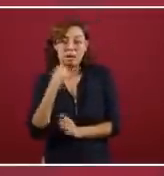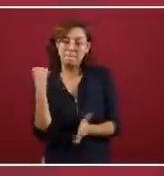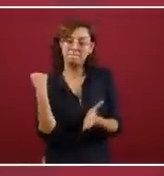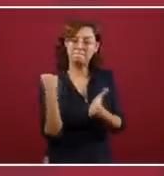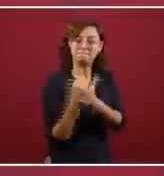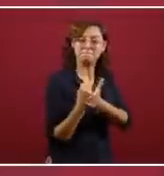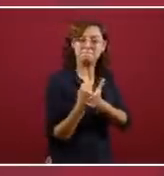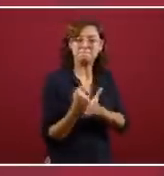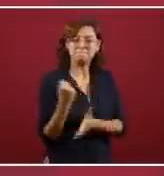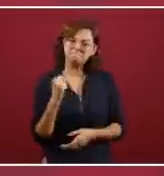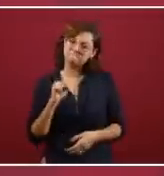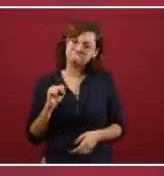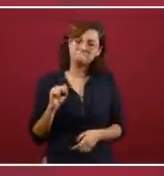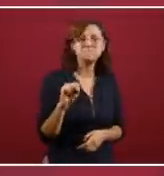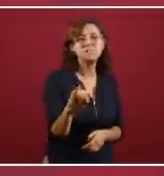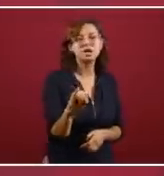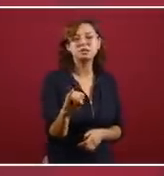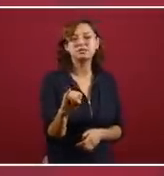aprueba.